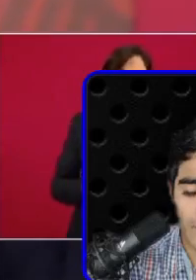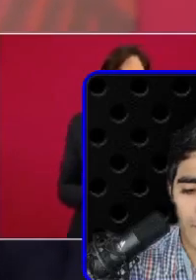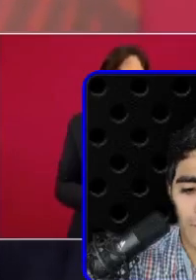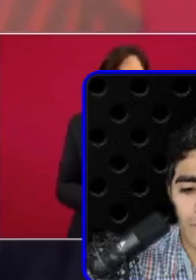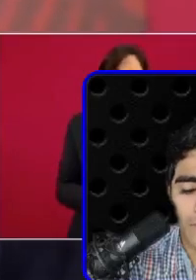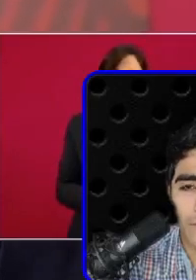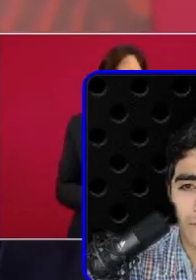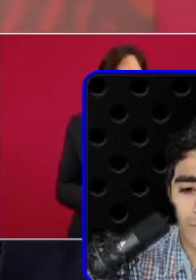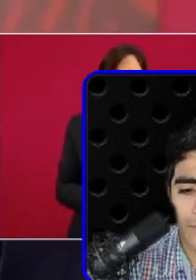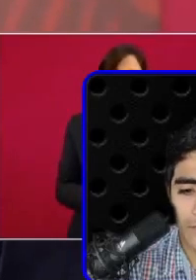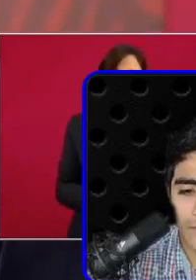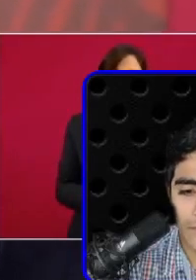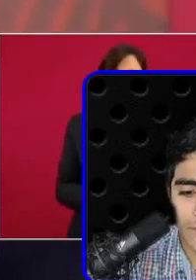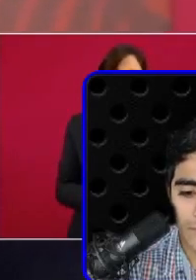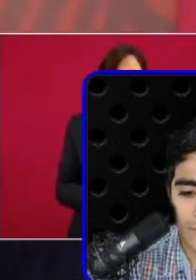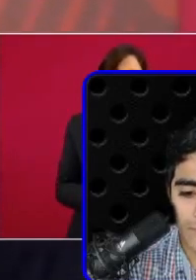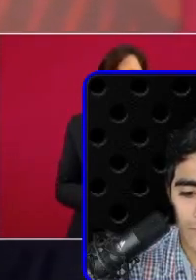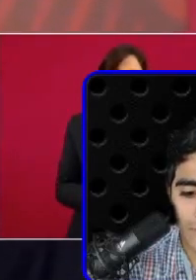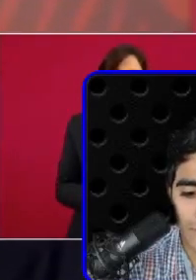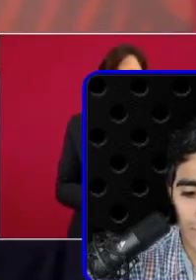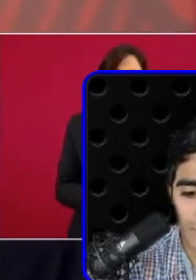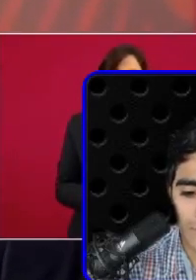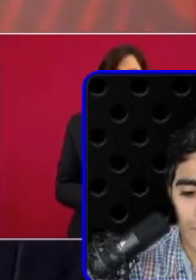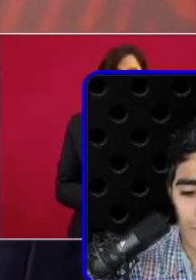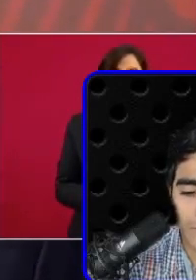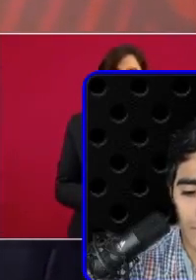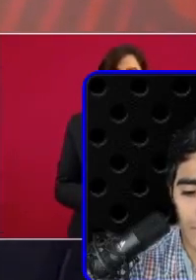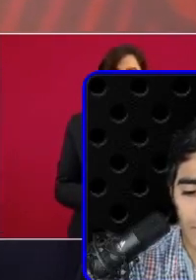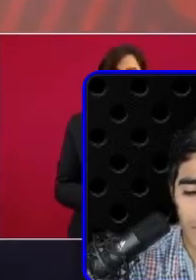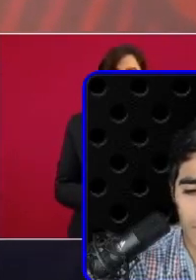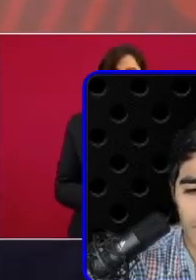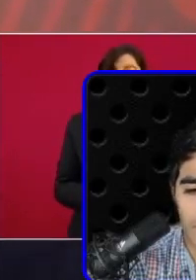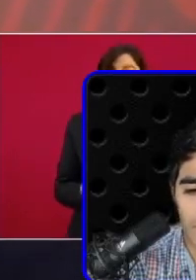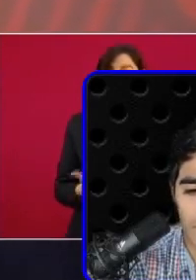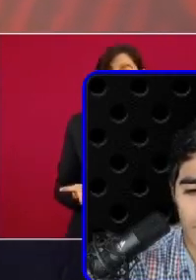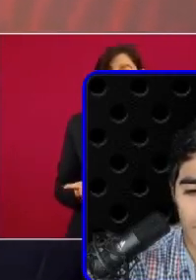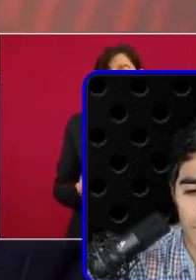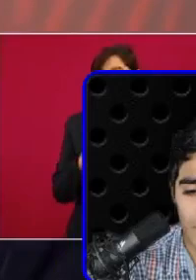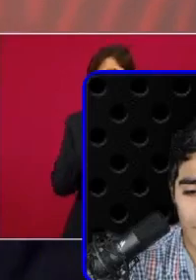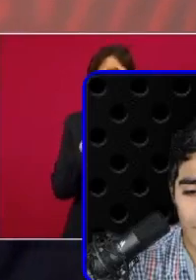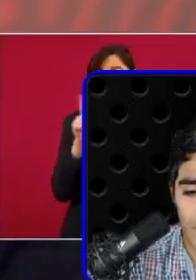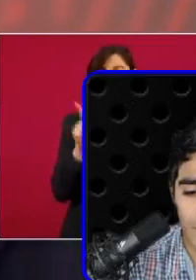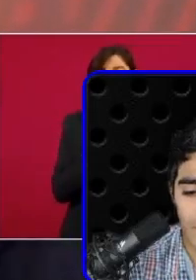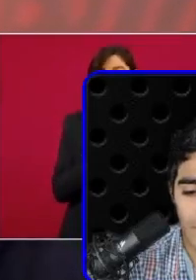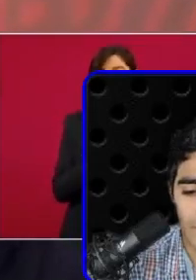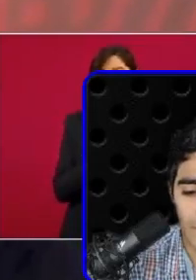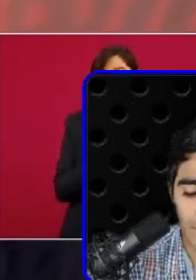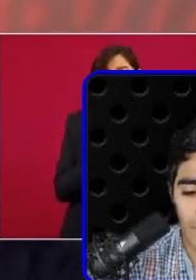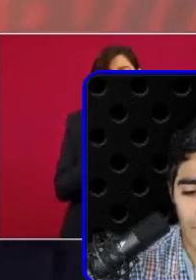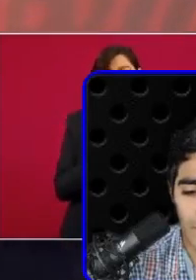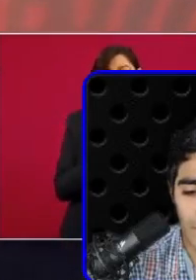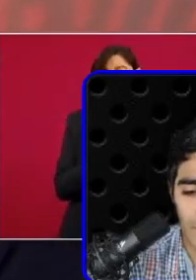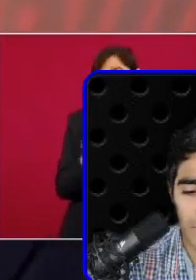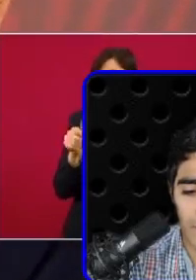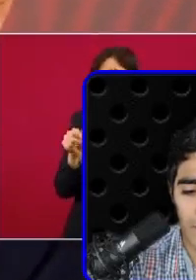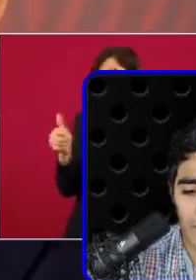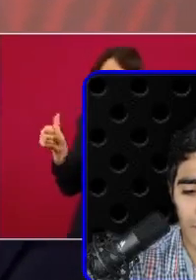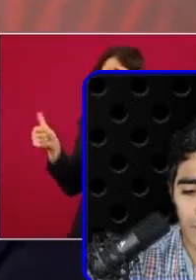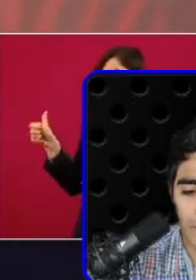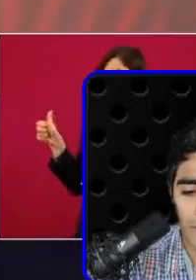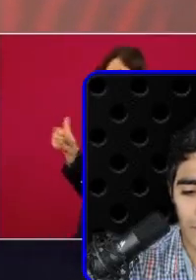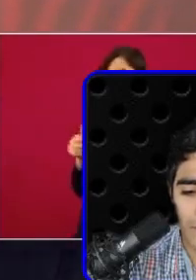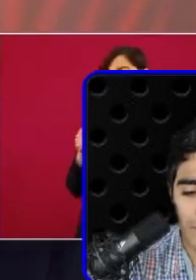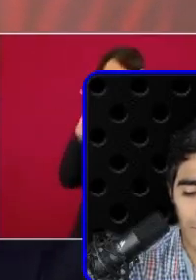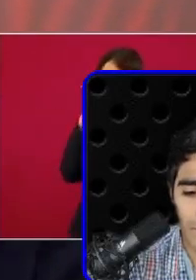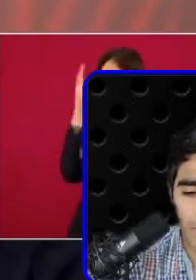también representante de autores y de compositores de México. Le enviamos a